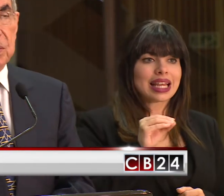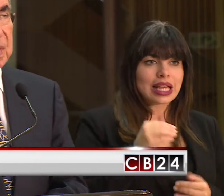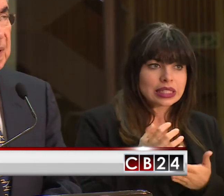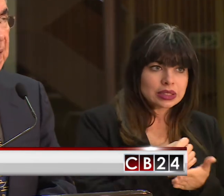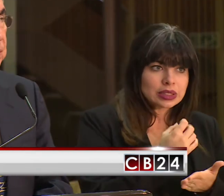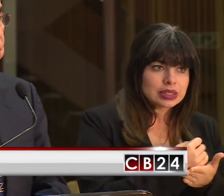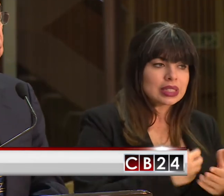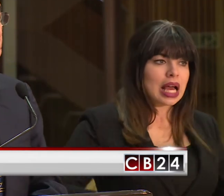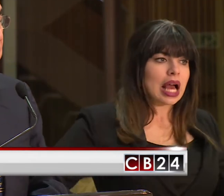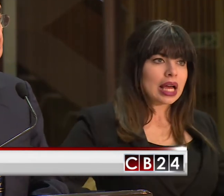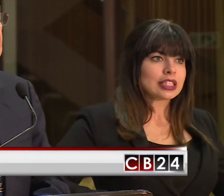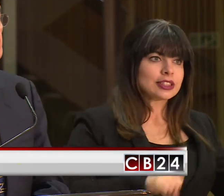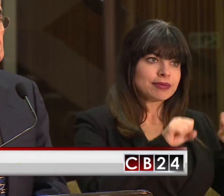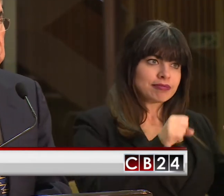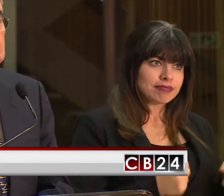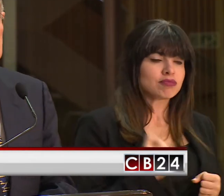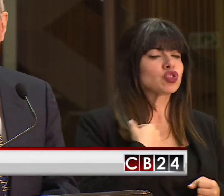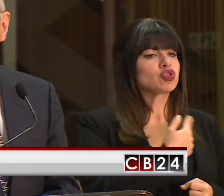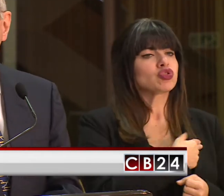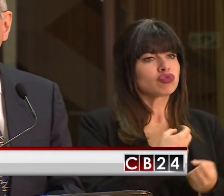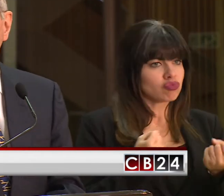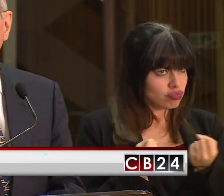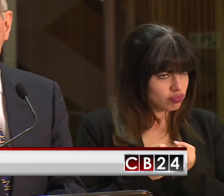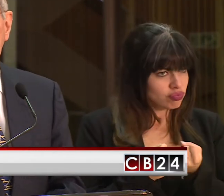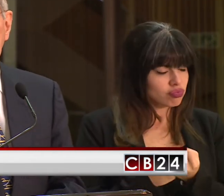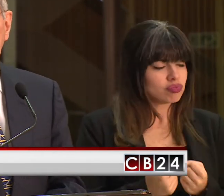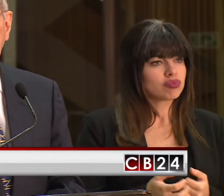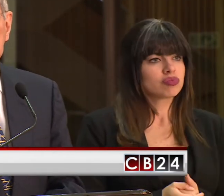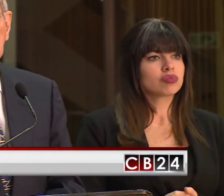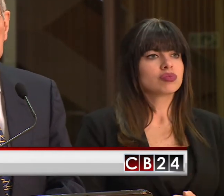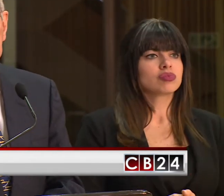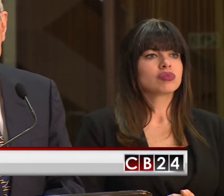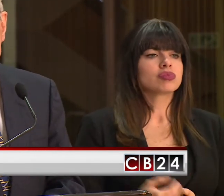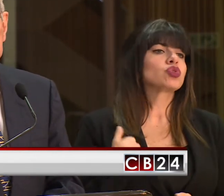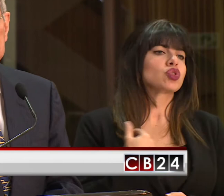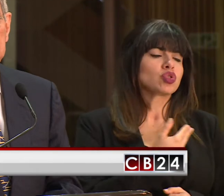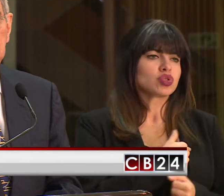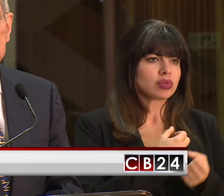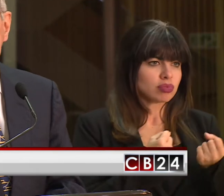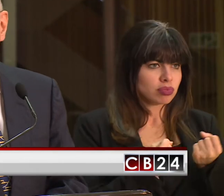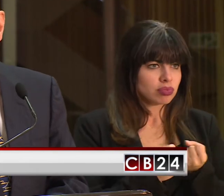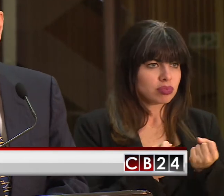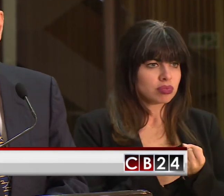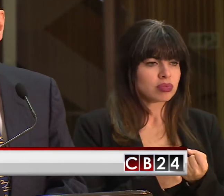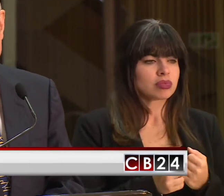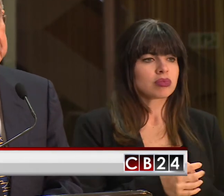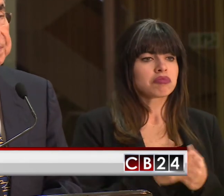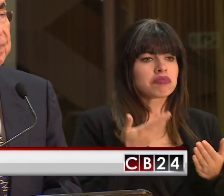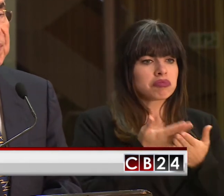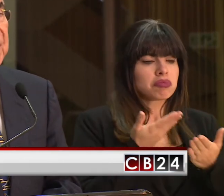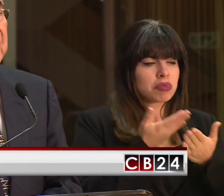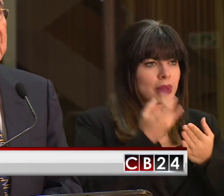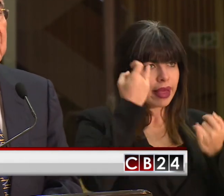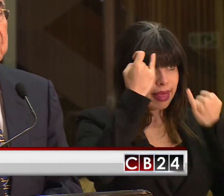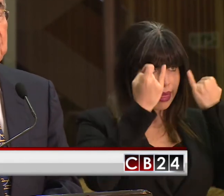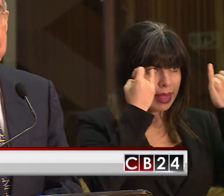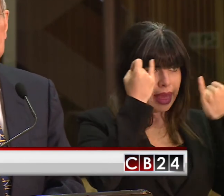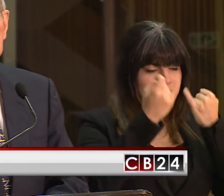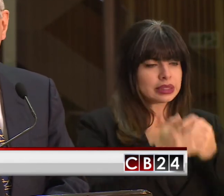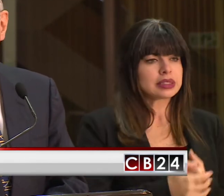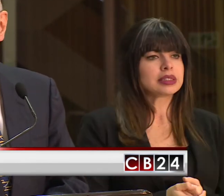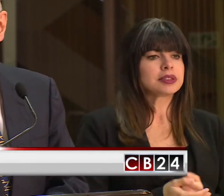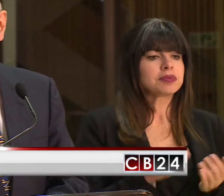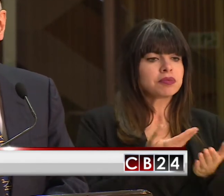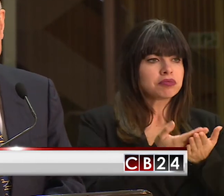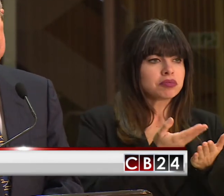y reducir gastos, cuente con nosotros. Cuente con nosotros aportando ideas,